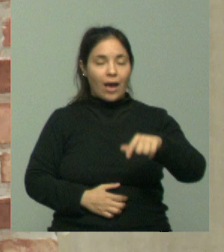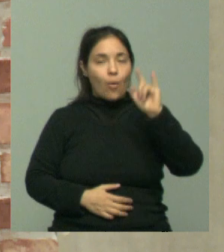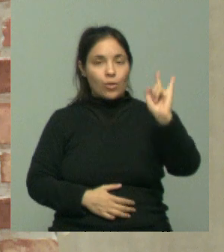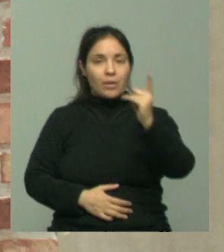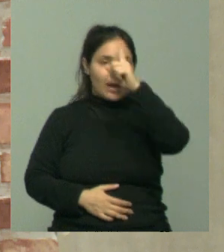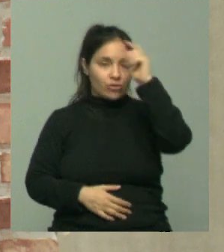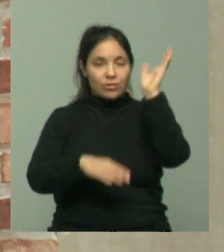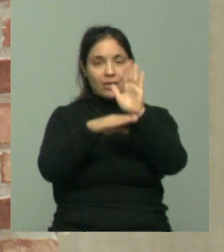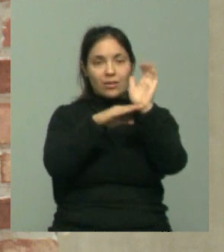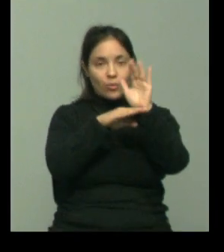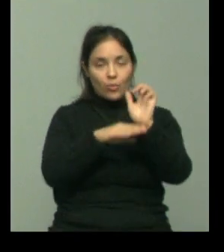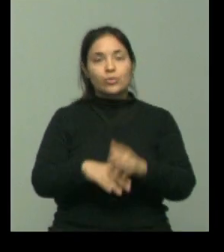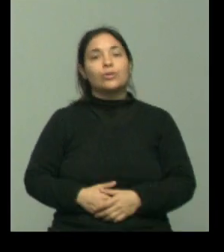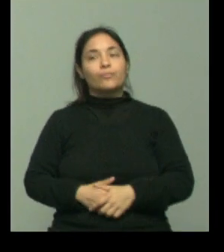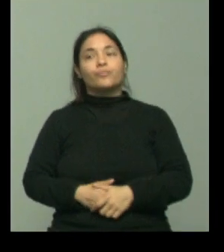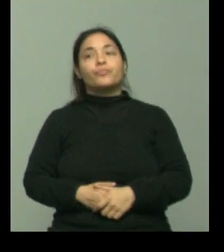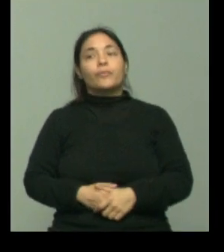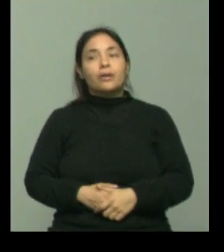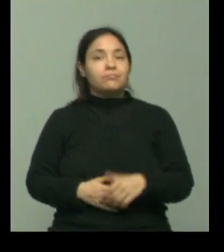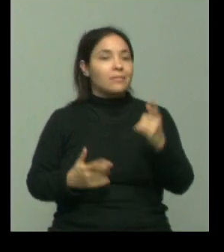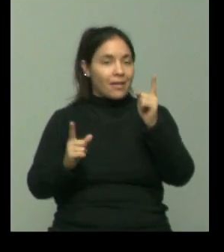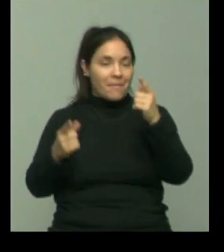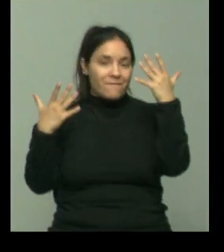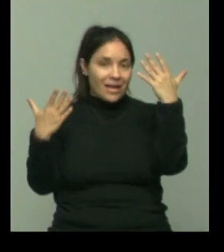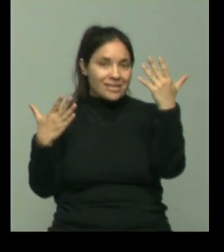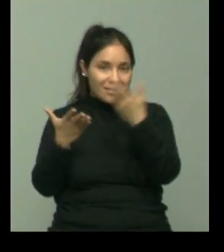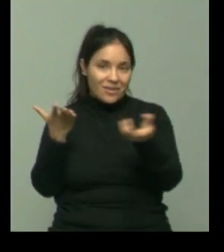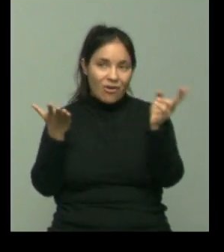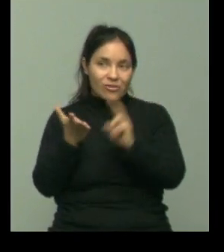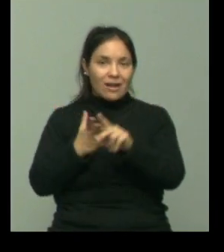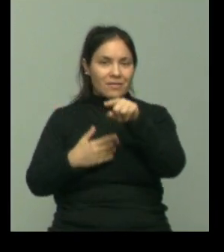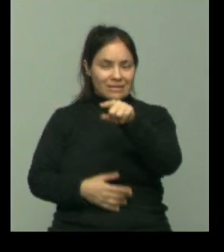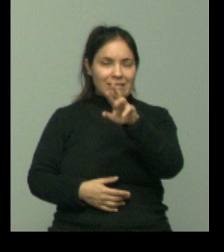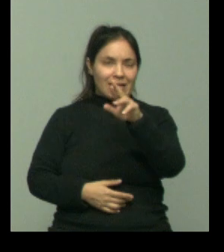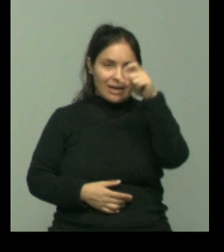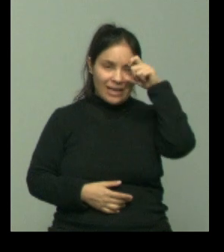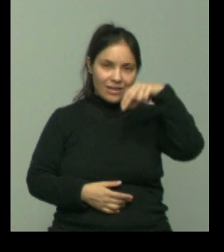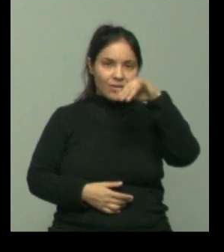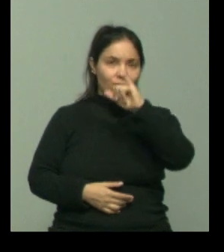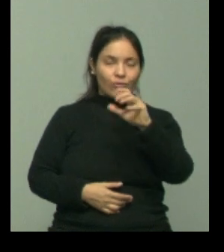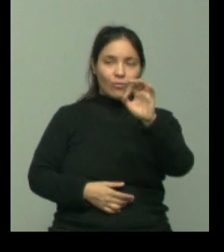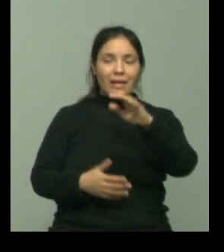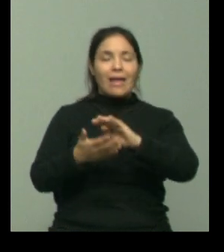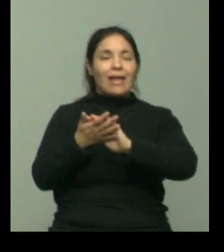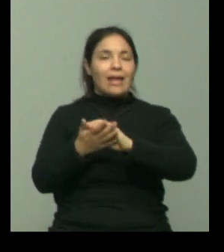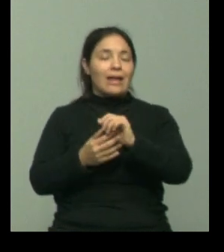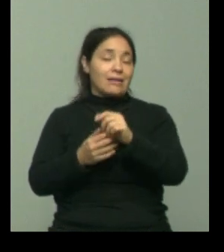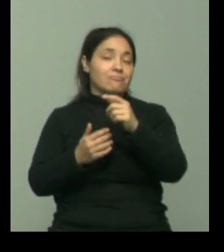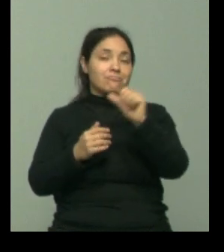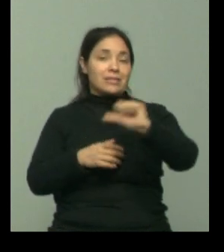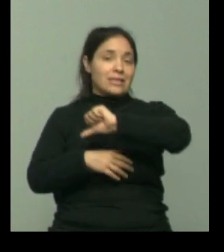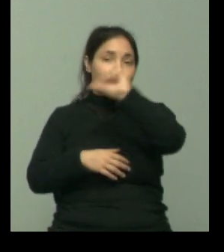Universidad Nacional de Cuyo. Y bueno, y felicitaciones nuevamente, Renzo, por este título de campeón argentino en